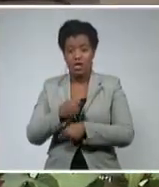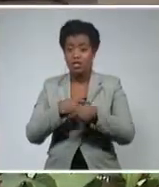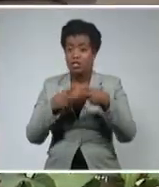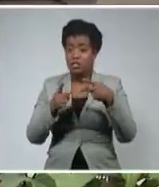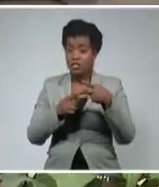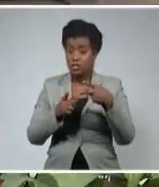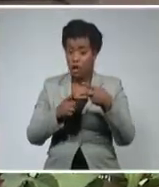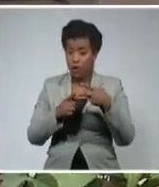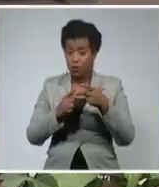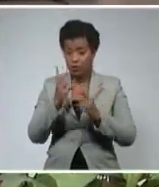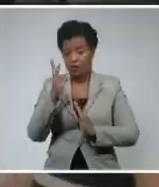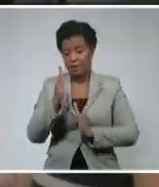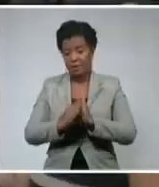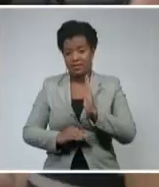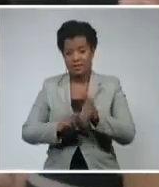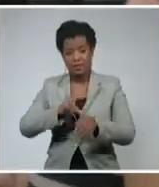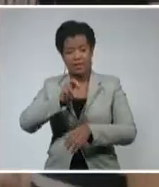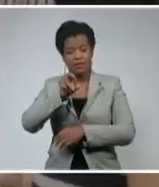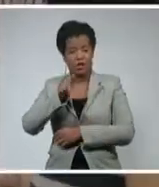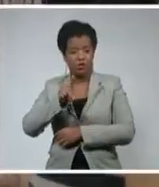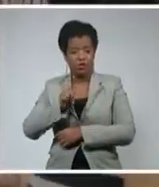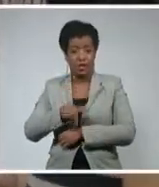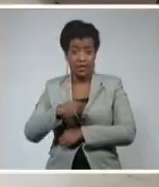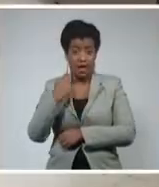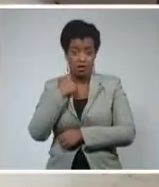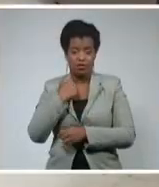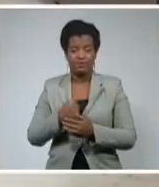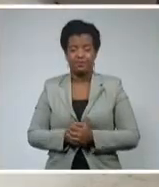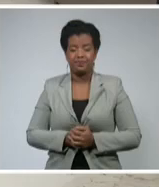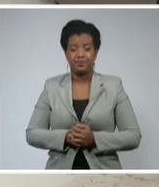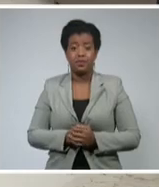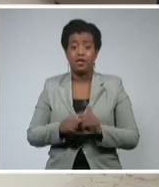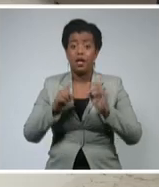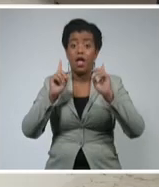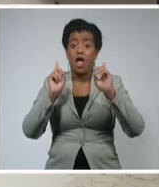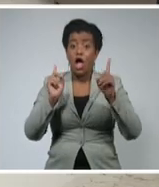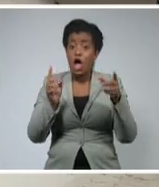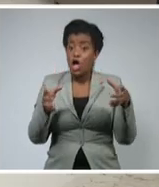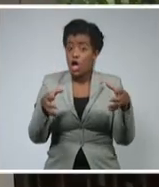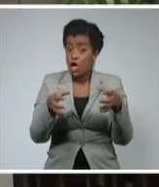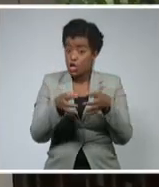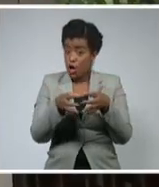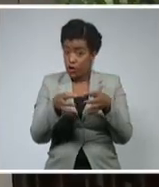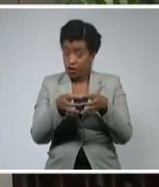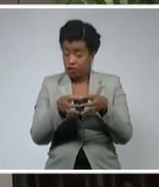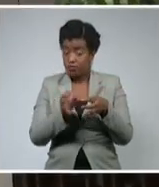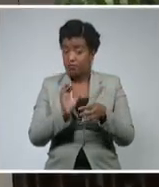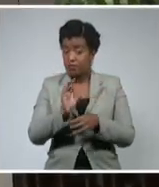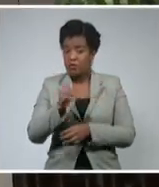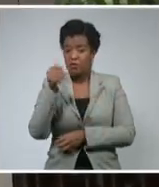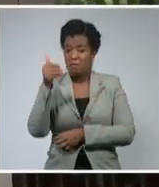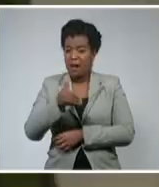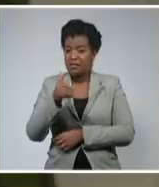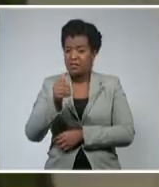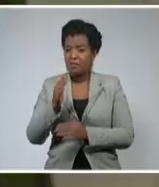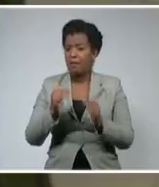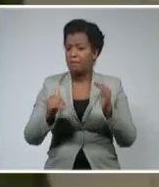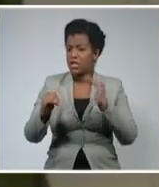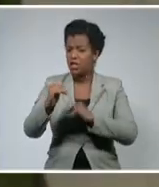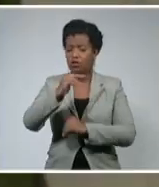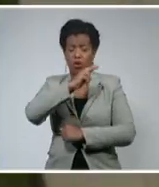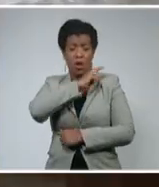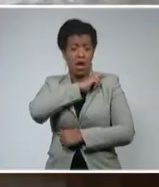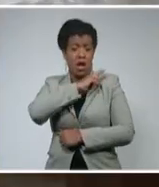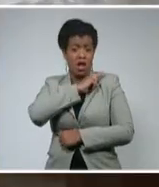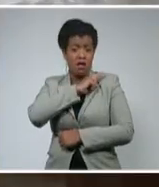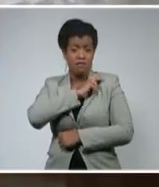semestre de 2021. Durante las sesiones de la Comisión Intergubernamental participaron ministros y autoridades